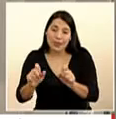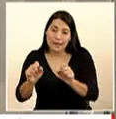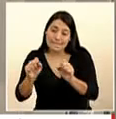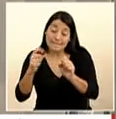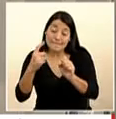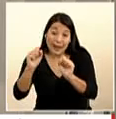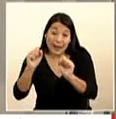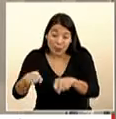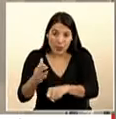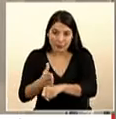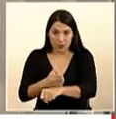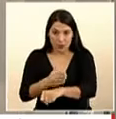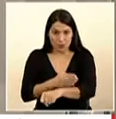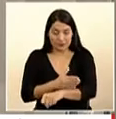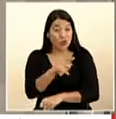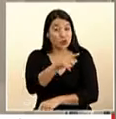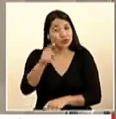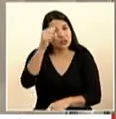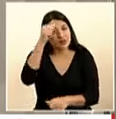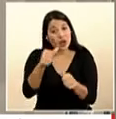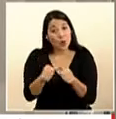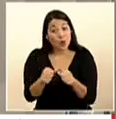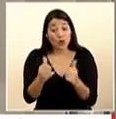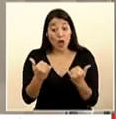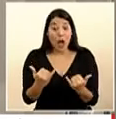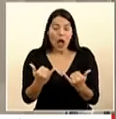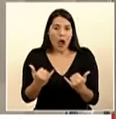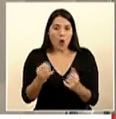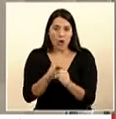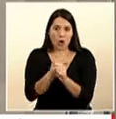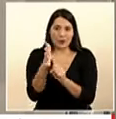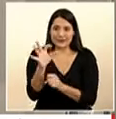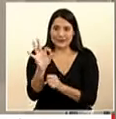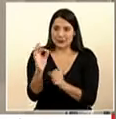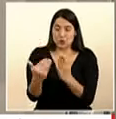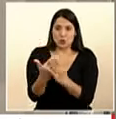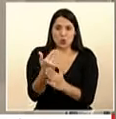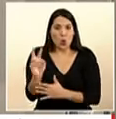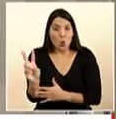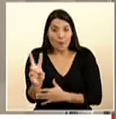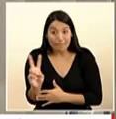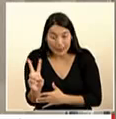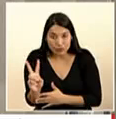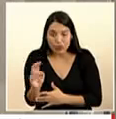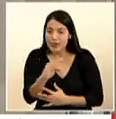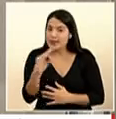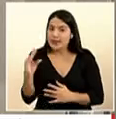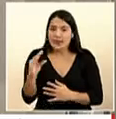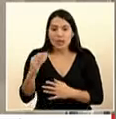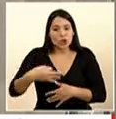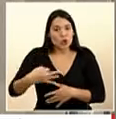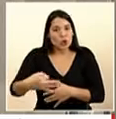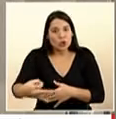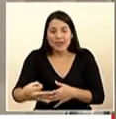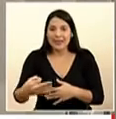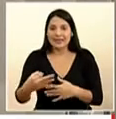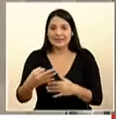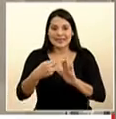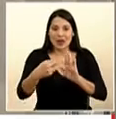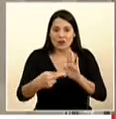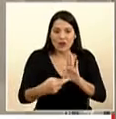con un virus que está que estamos conociendo cada vez más y que los lineamientos han estado cambiando constantemente es una situación